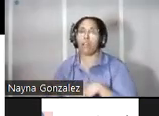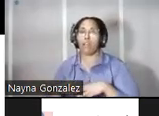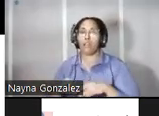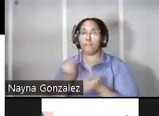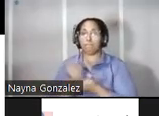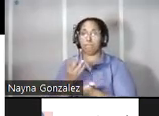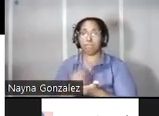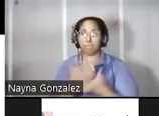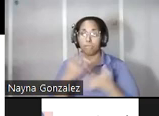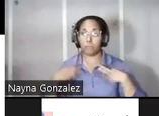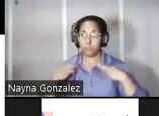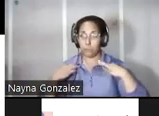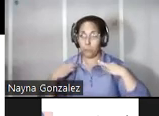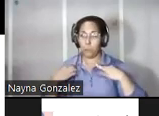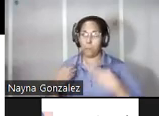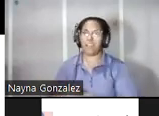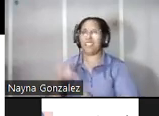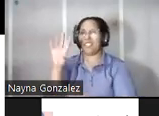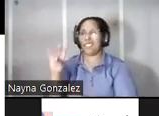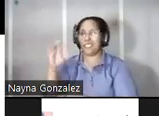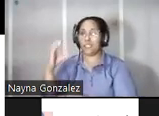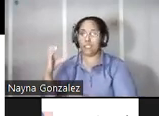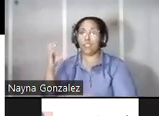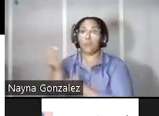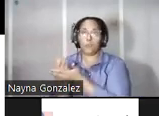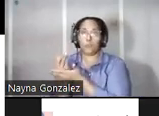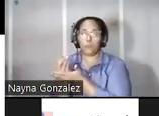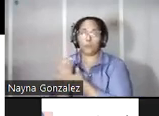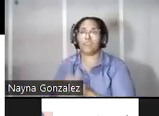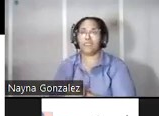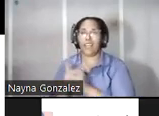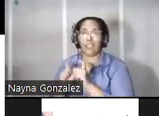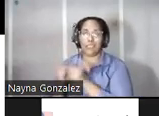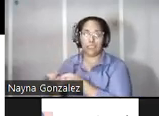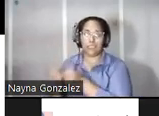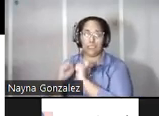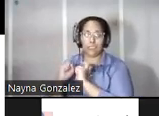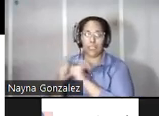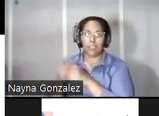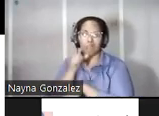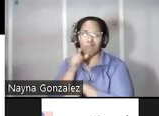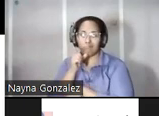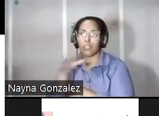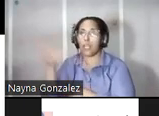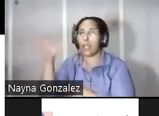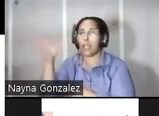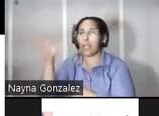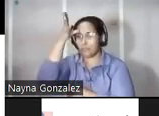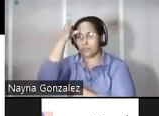hijos, como parte de un dinero, $700, que es bastante, que le había regalado su padre. Al otro